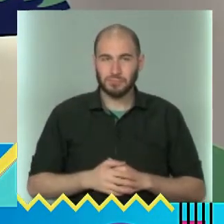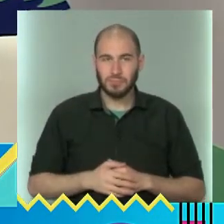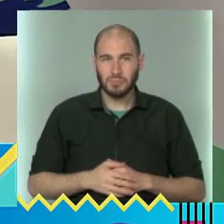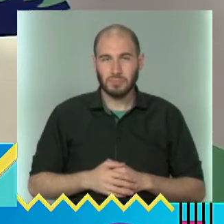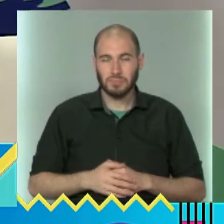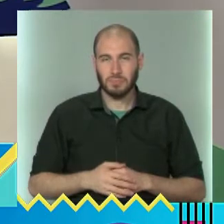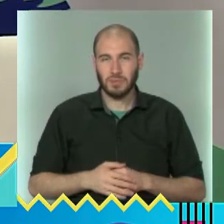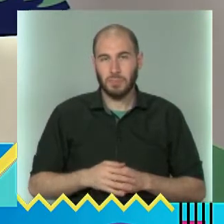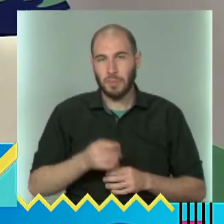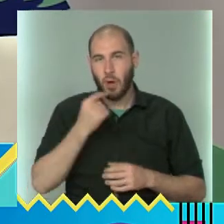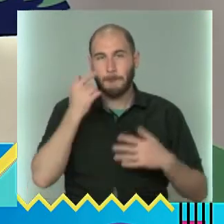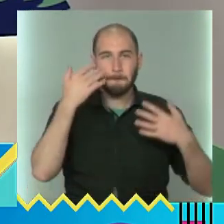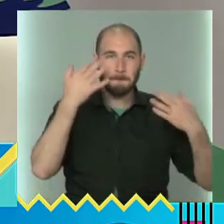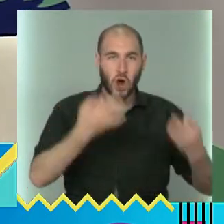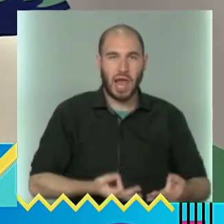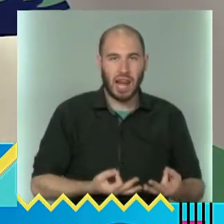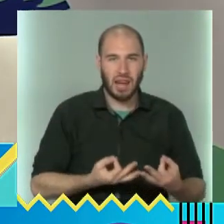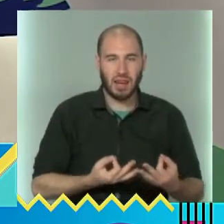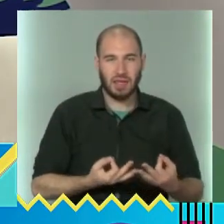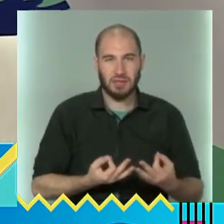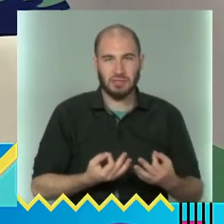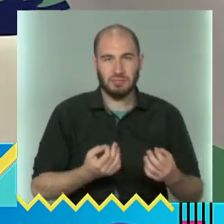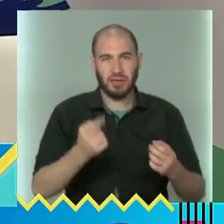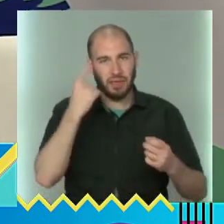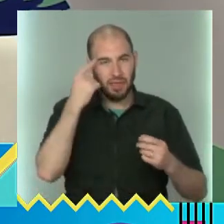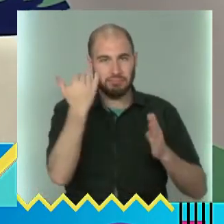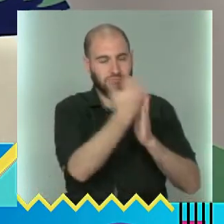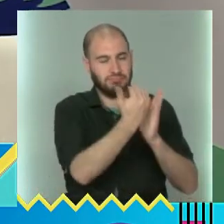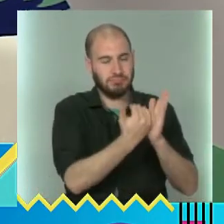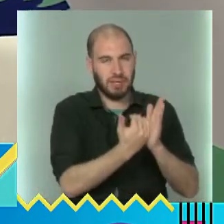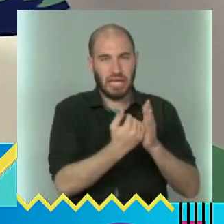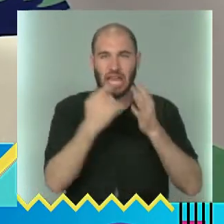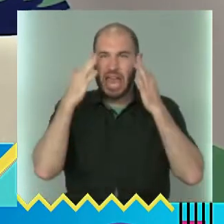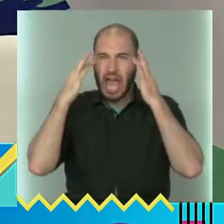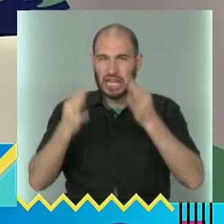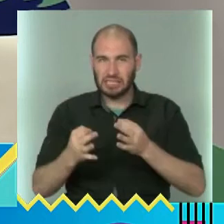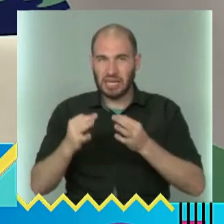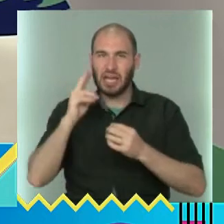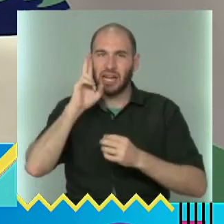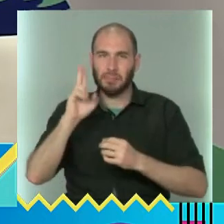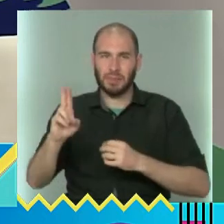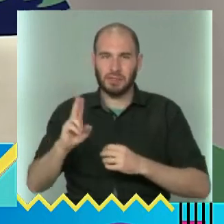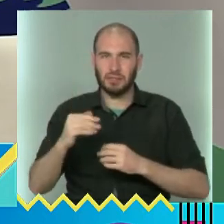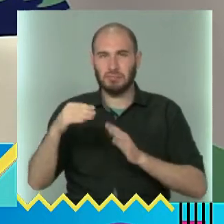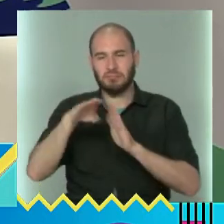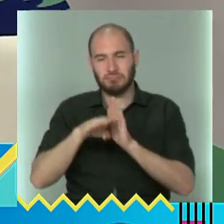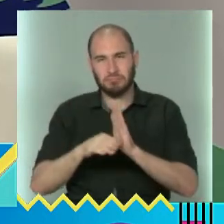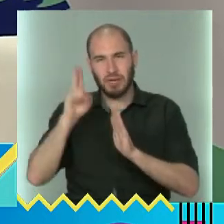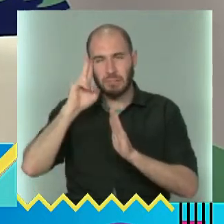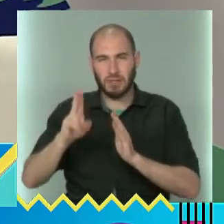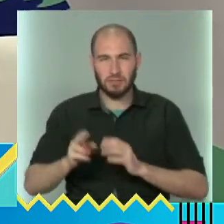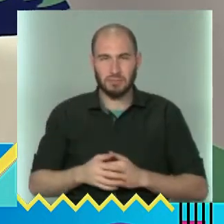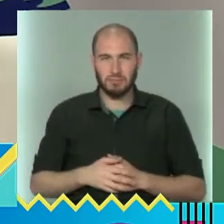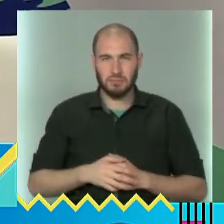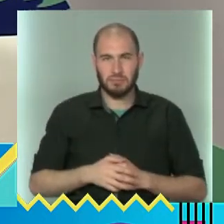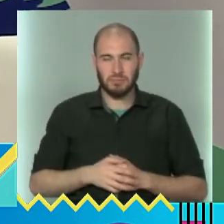decir que la moral tiene principios, la ética es respetar ciertos principios, ¿no?